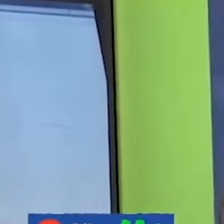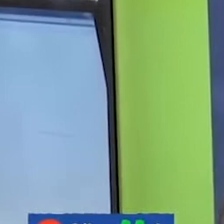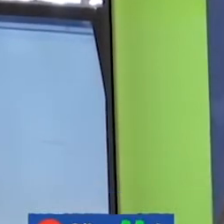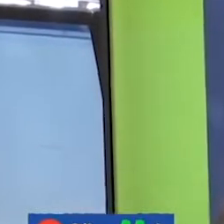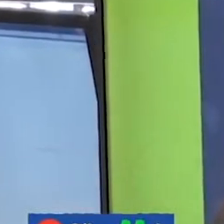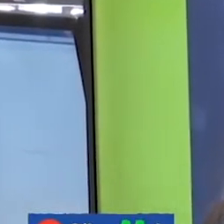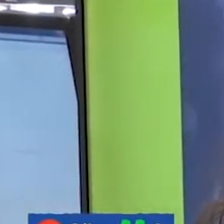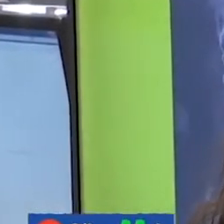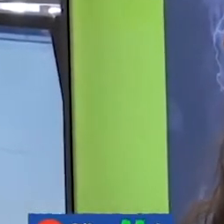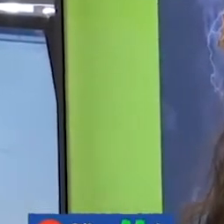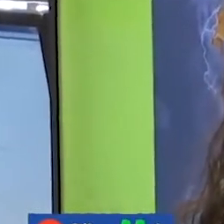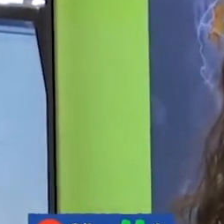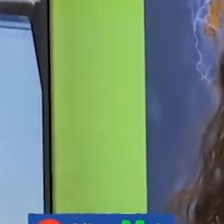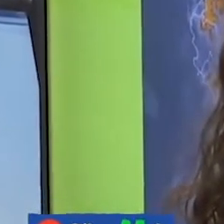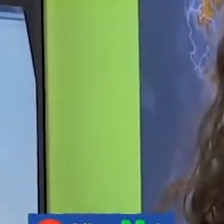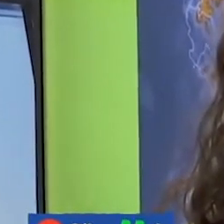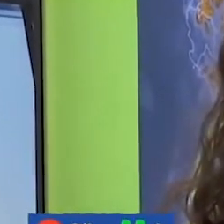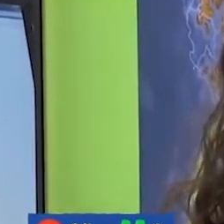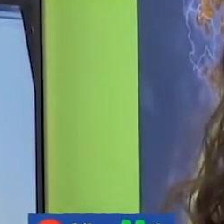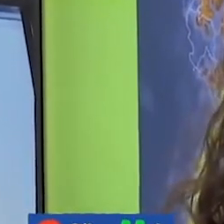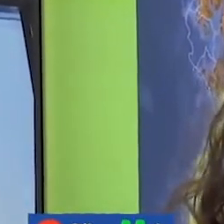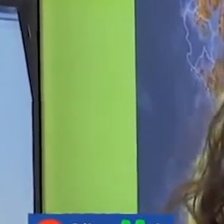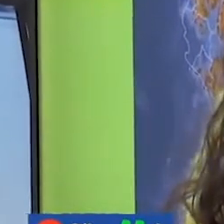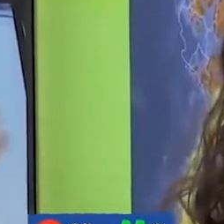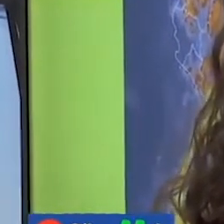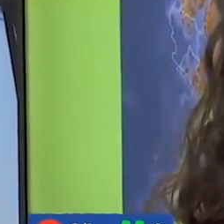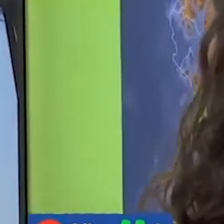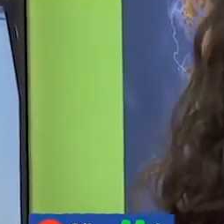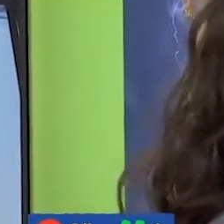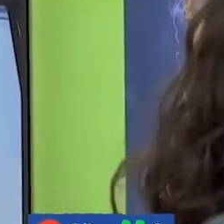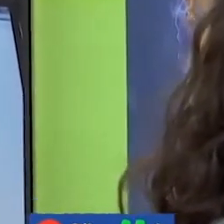Yo de niña siempre era muy observadora, entonces me